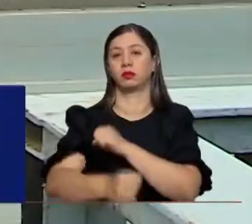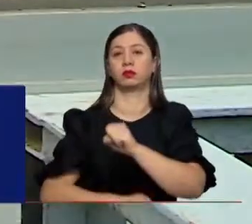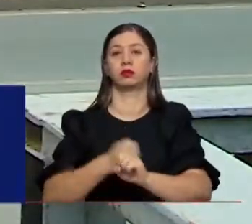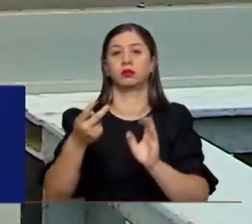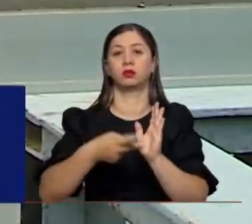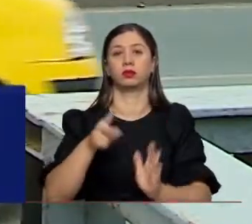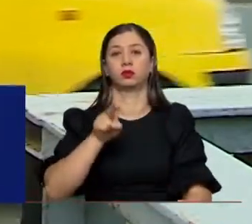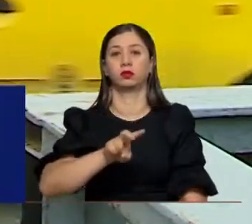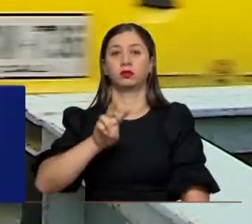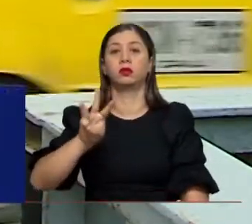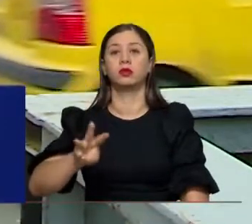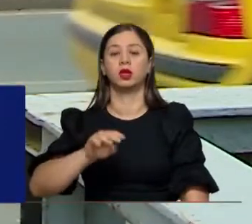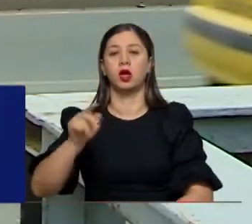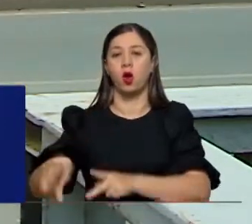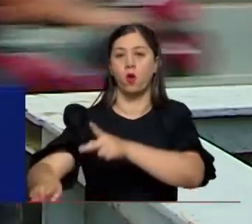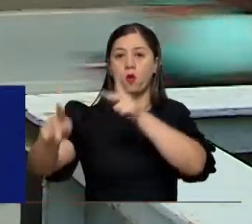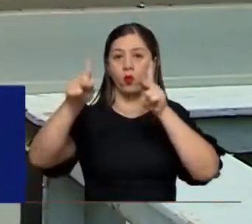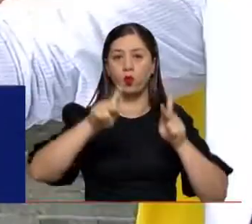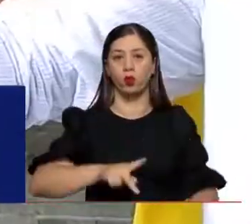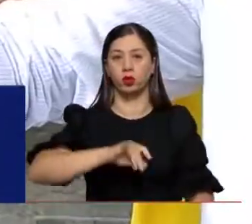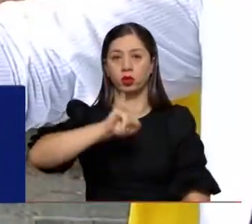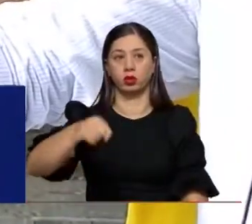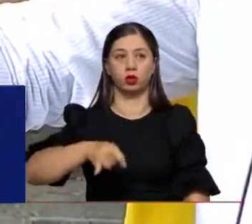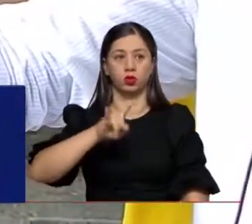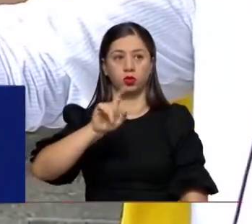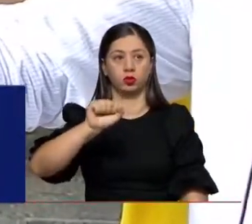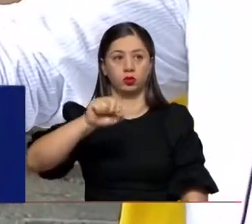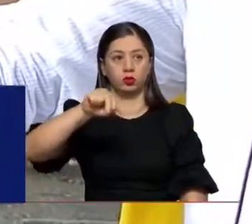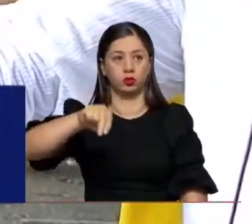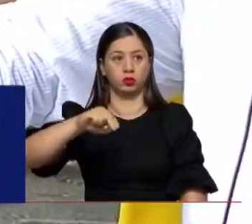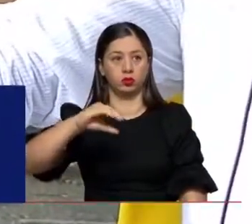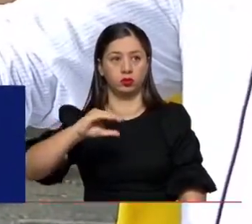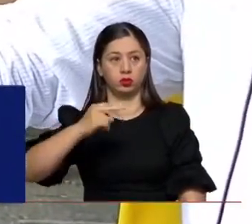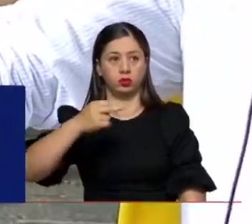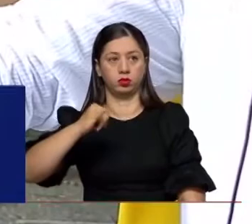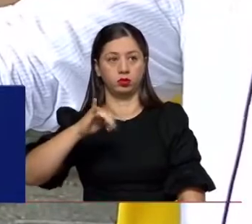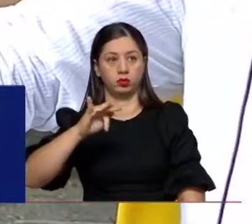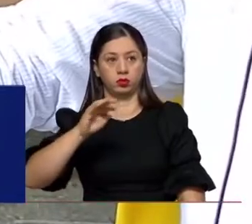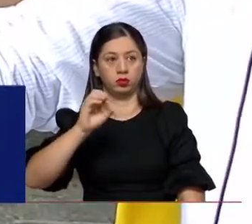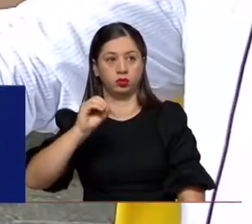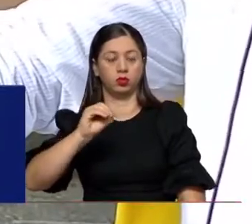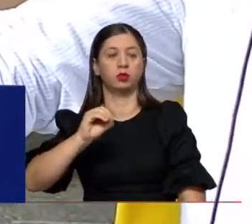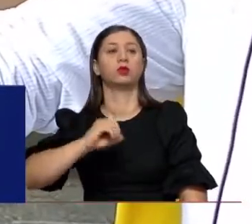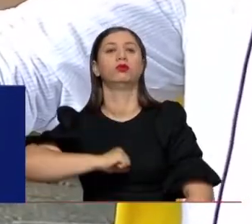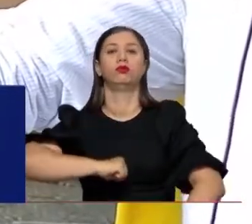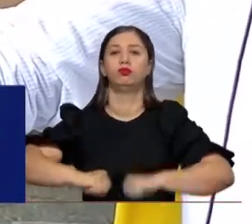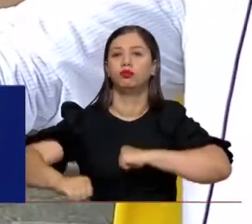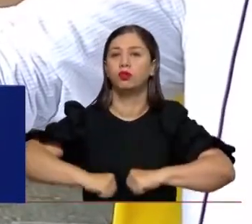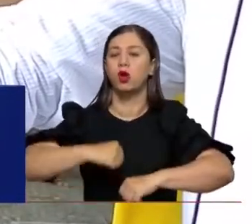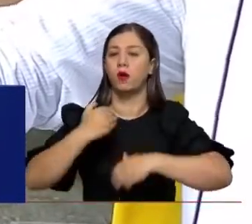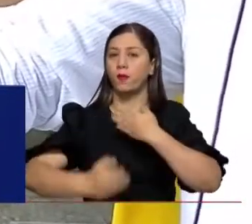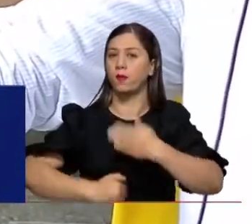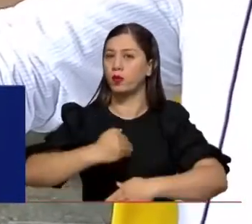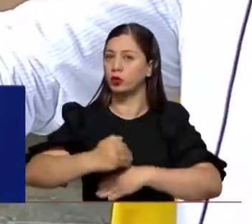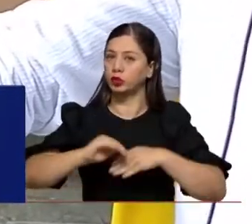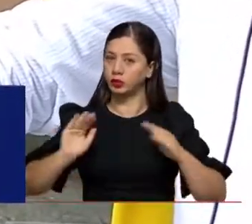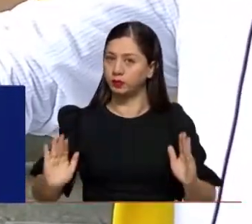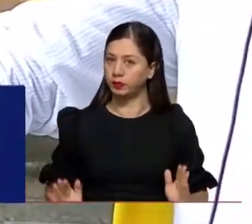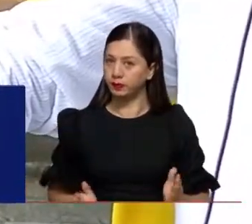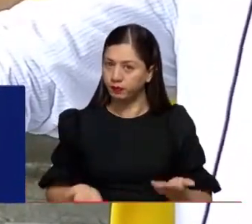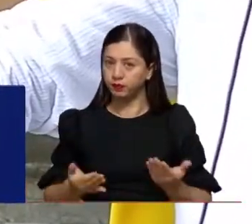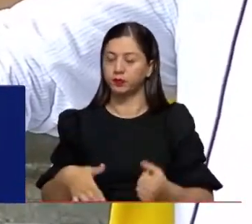el puente de Juanchito. Unas vías provisionales, estamos haciendo todo lo posible por mejorar